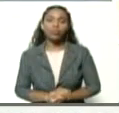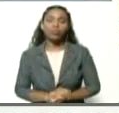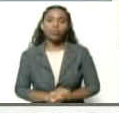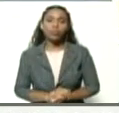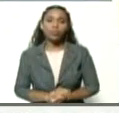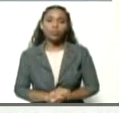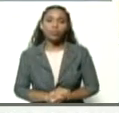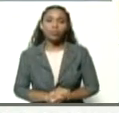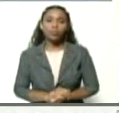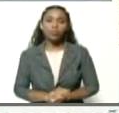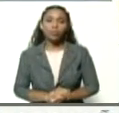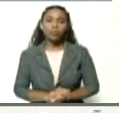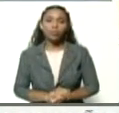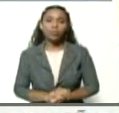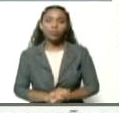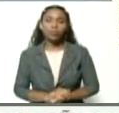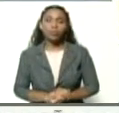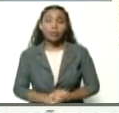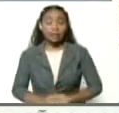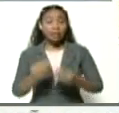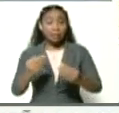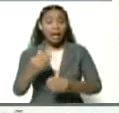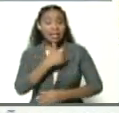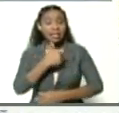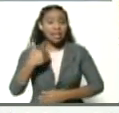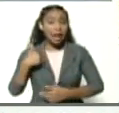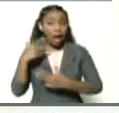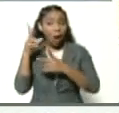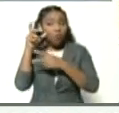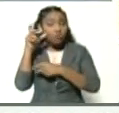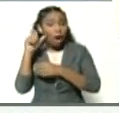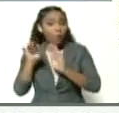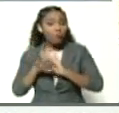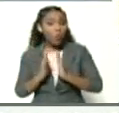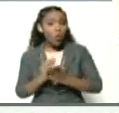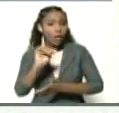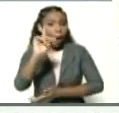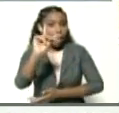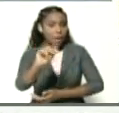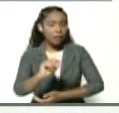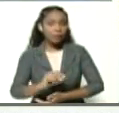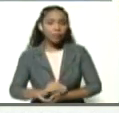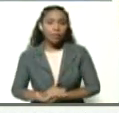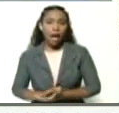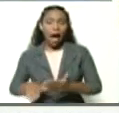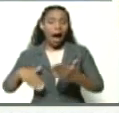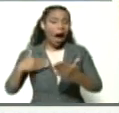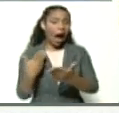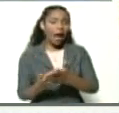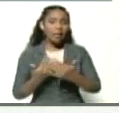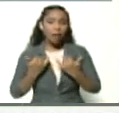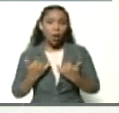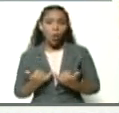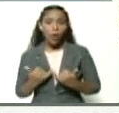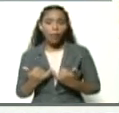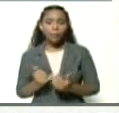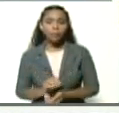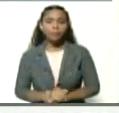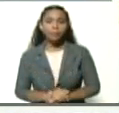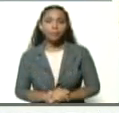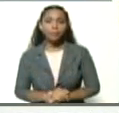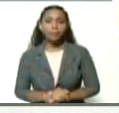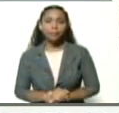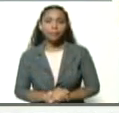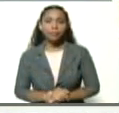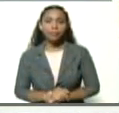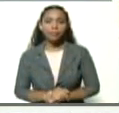Y para los que nos quieran escuchar en el mundo también. hasta ahora,